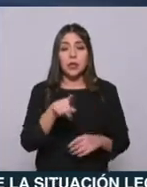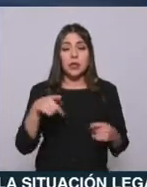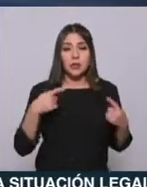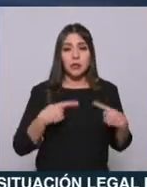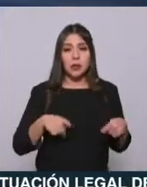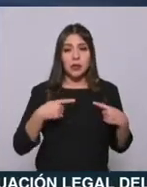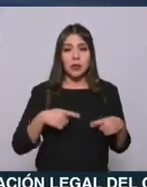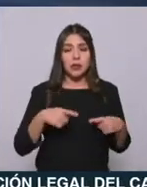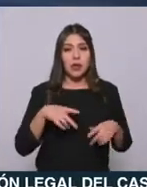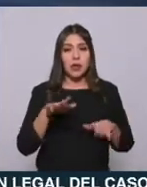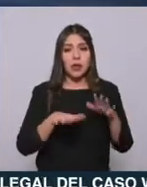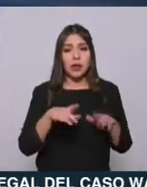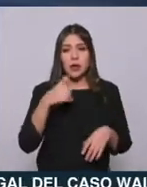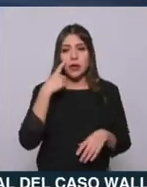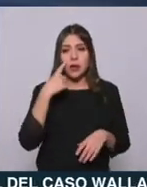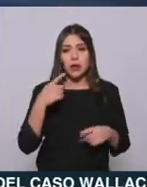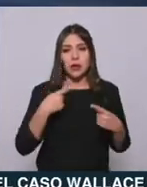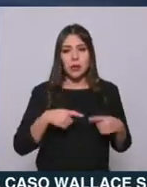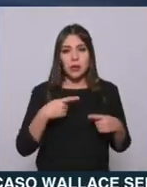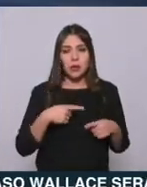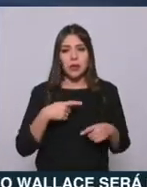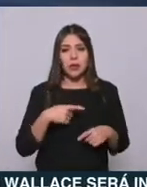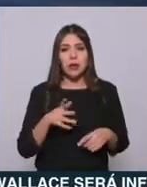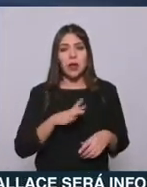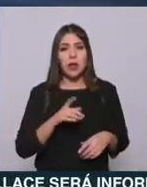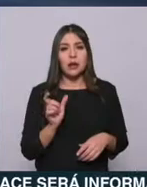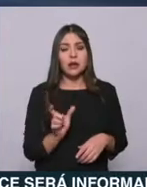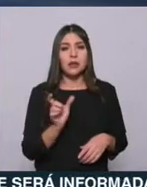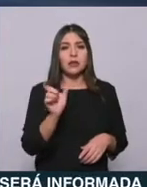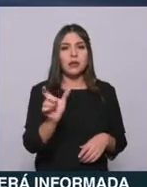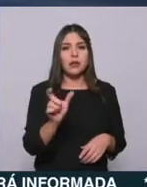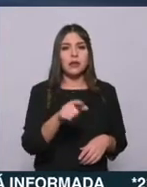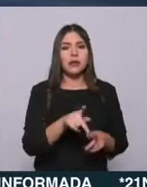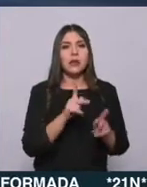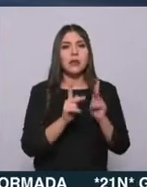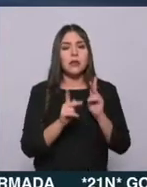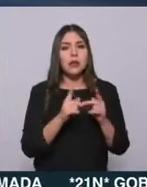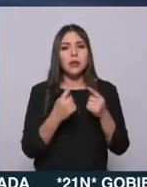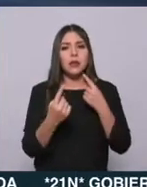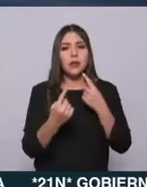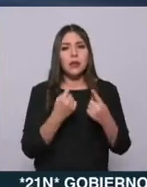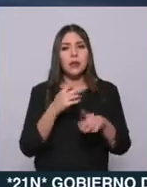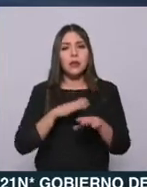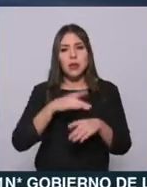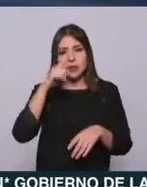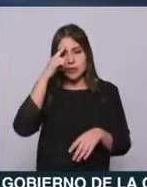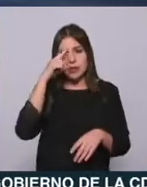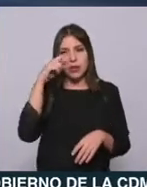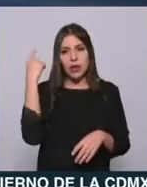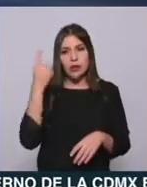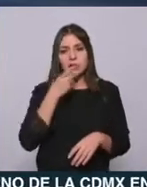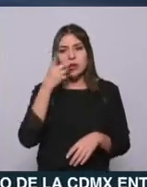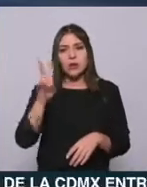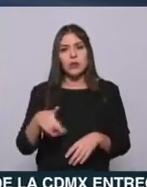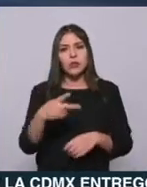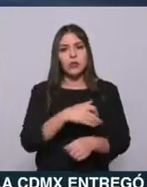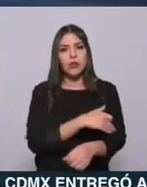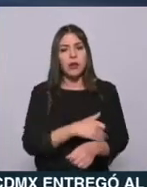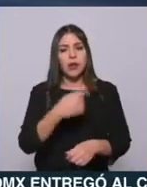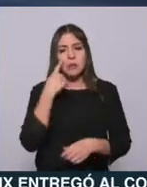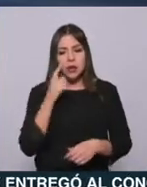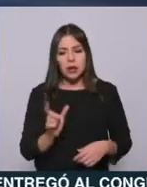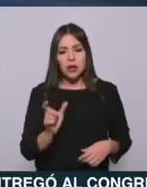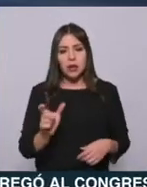a encontrar o los pacientes la presentan, nosotros podemos platicar de una forma más sencilla o más abierta con la familia. Es